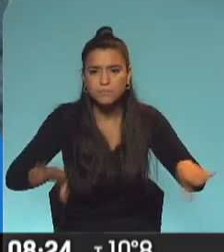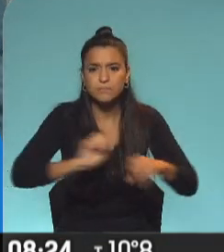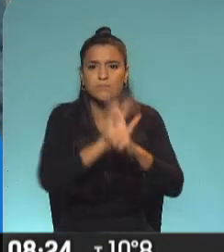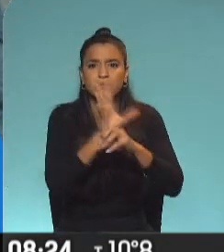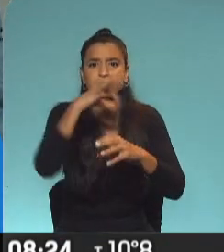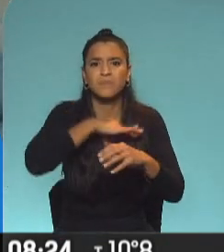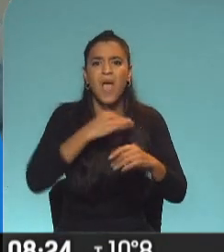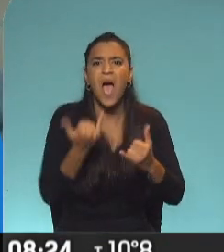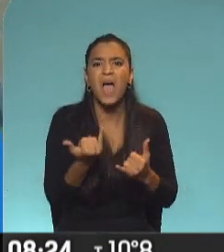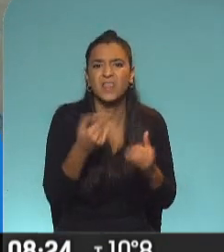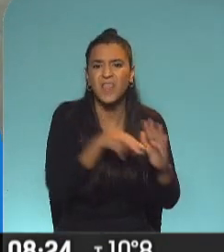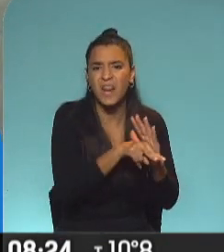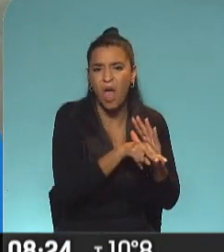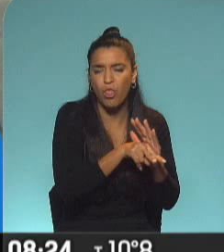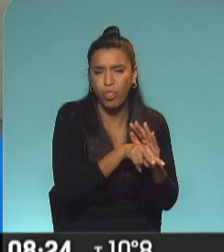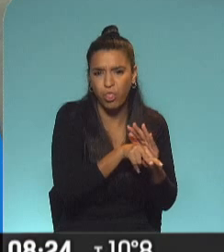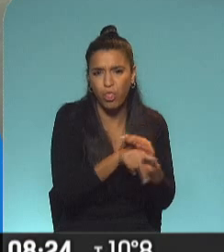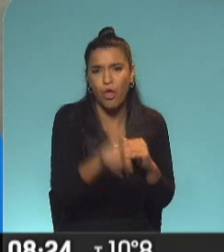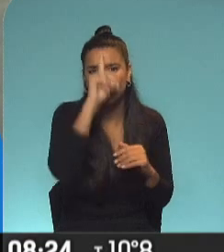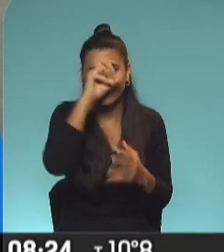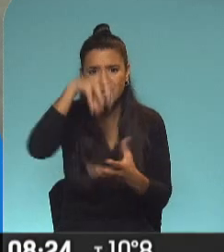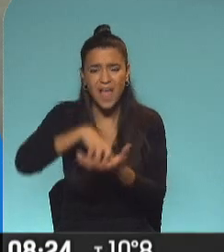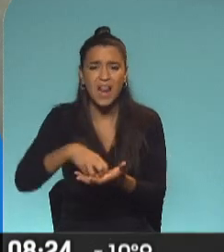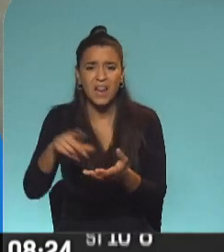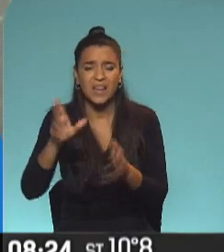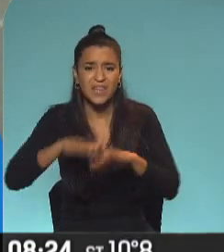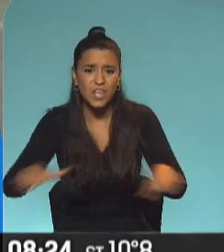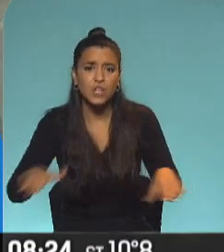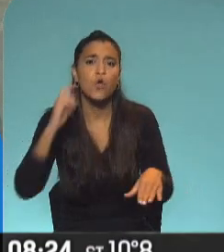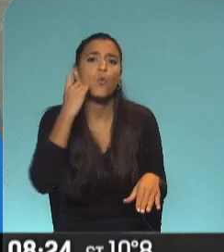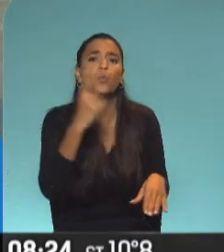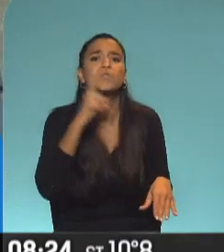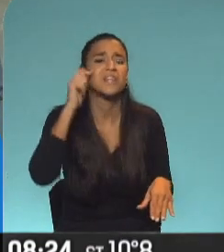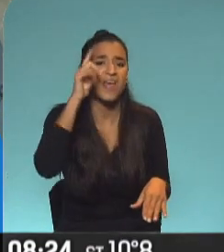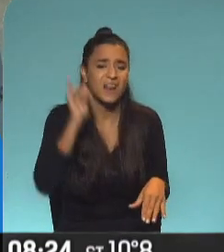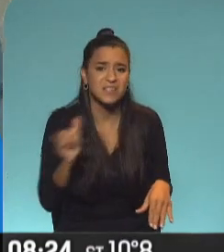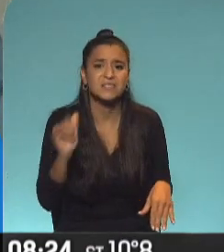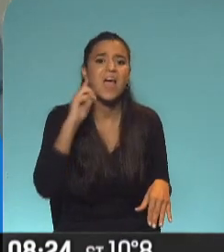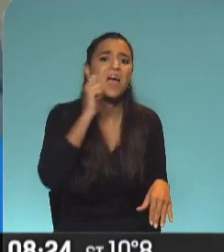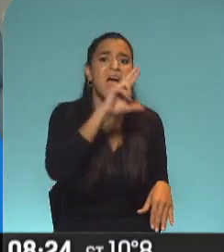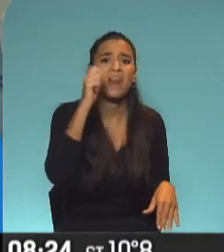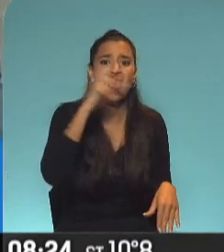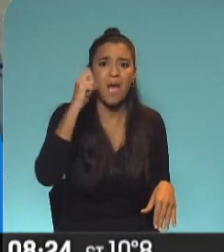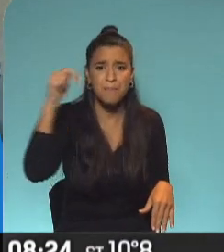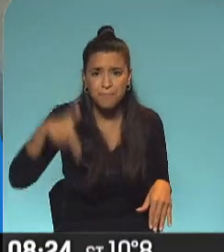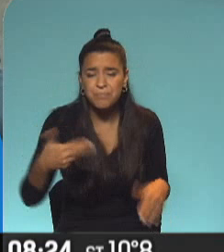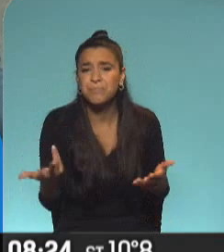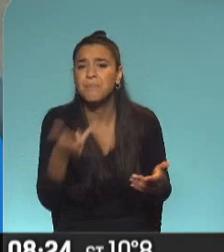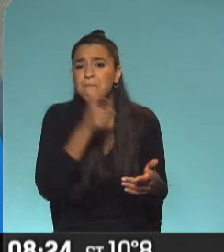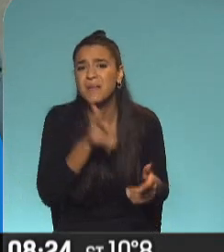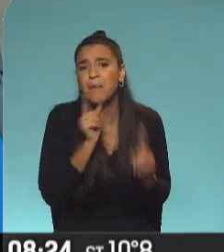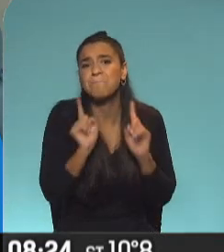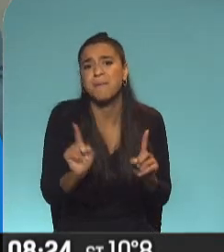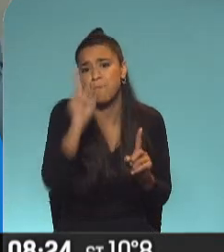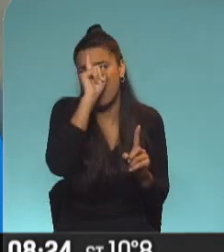internados este el hospital de niños el hospital gutiérrez el hospital garraham este me parece que tienen el mismo